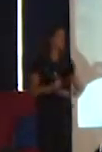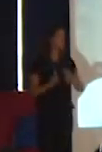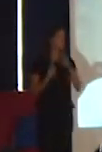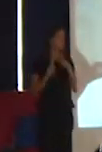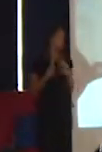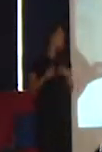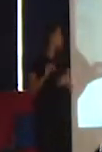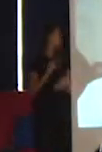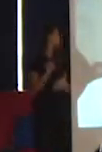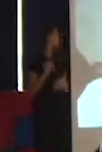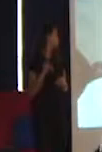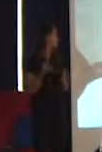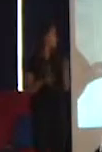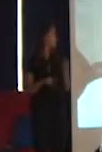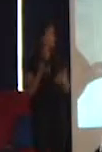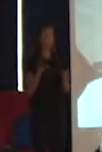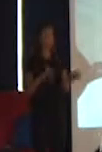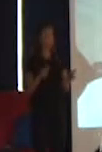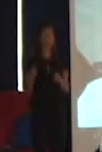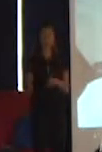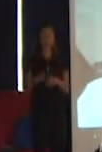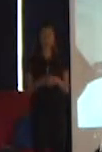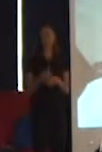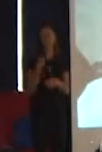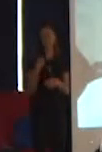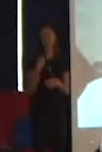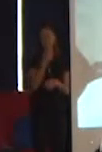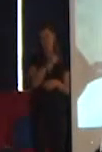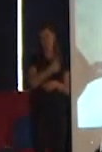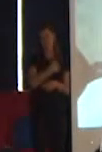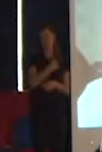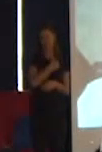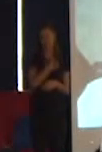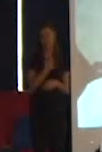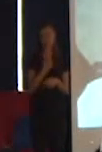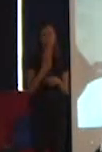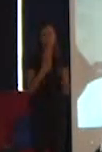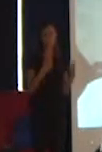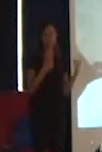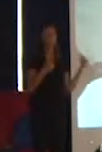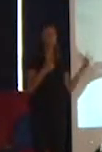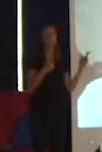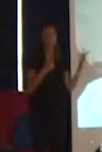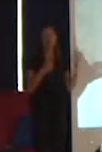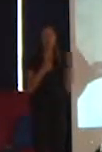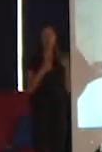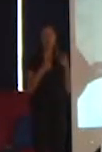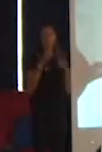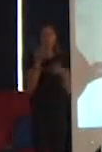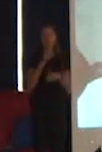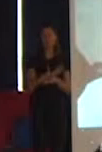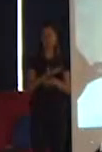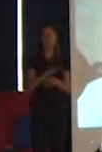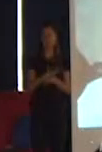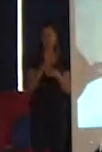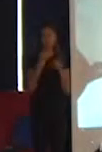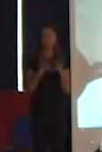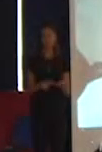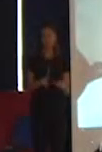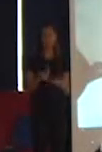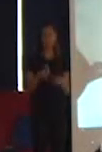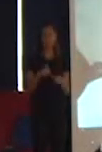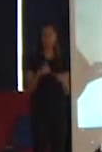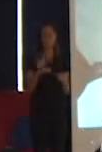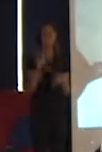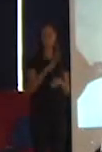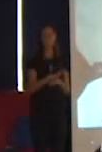segunda, hay personas que nos han pedido que, como el desplazamiento es muy difícil a las 5 de la tarde, donde